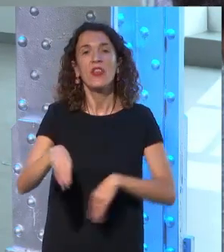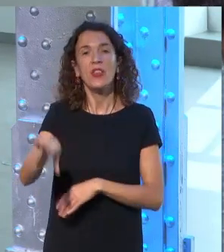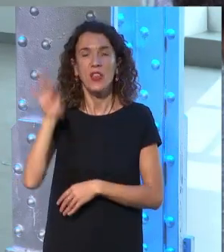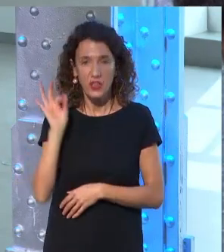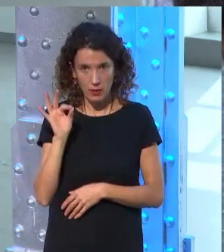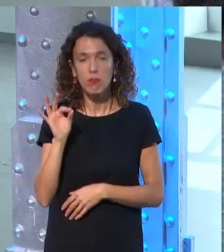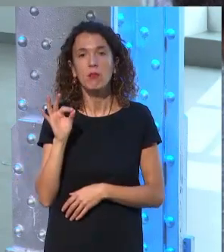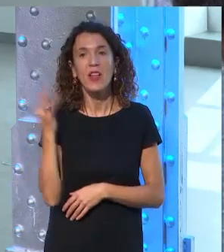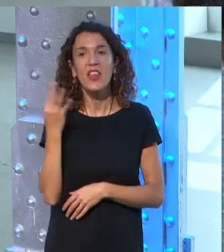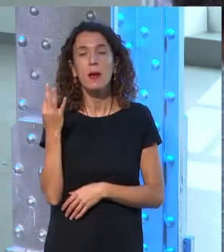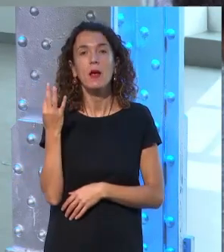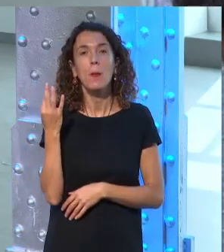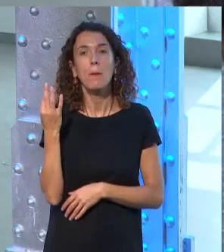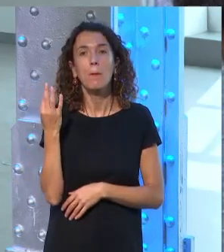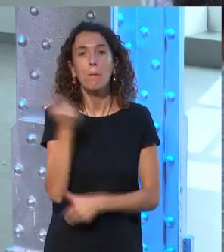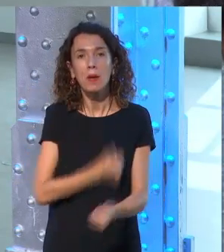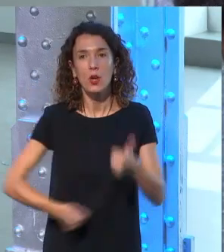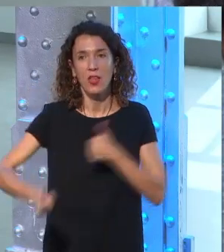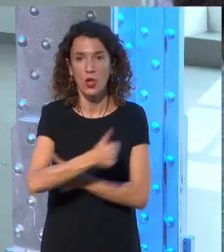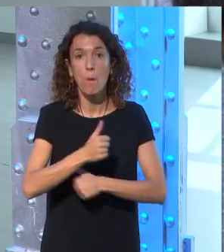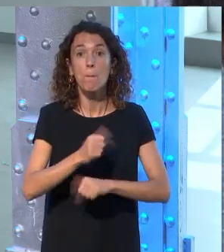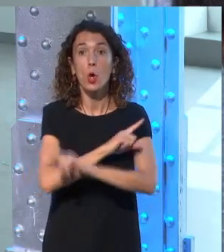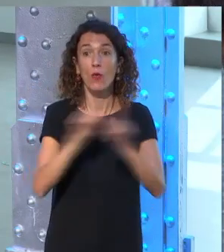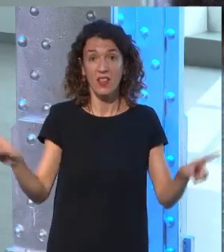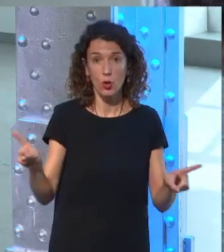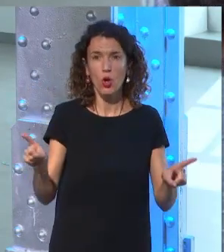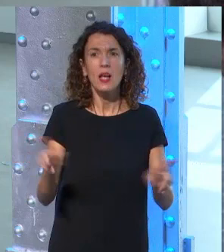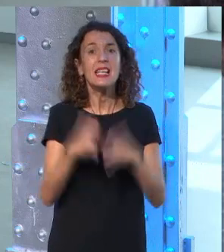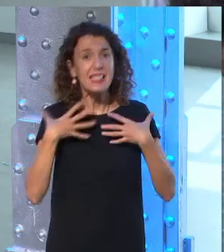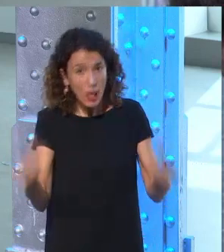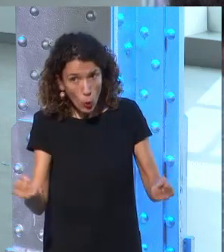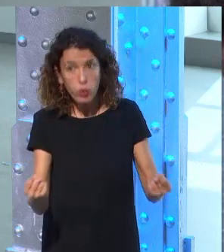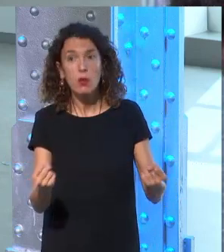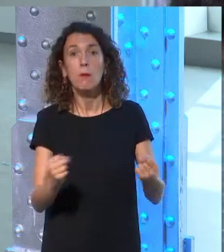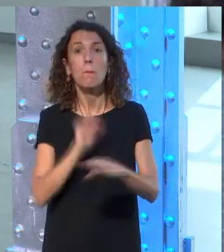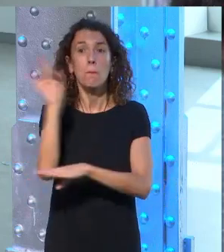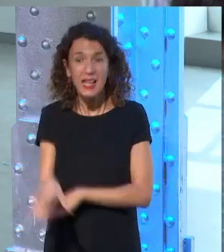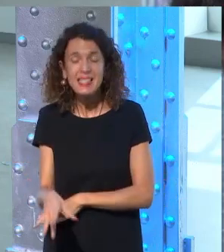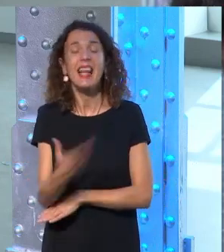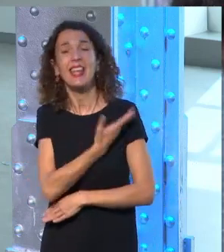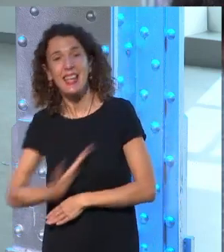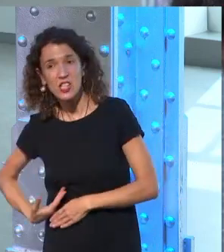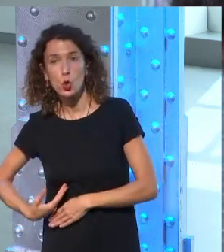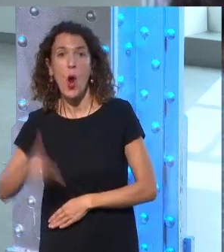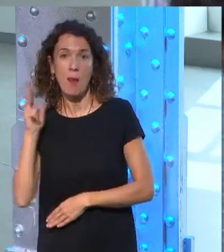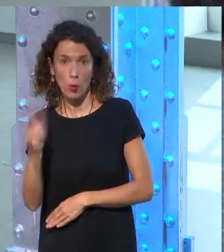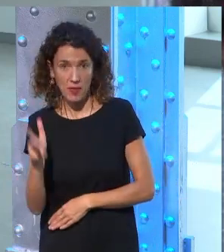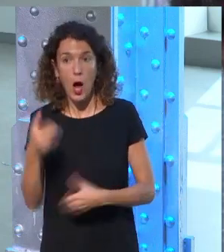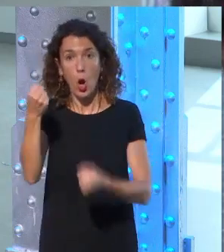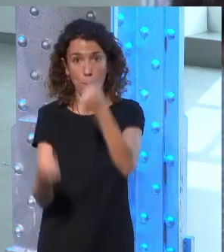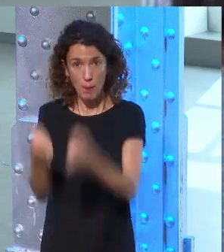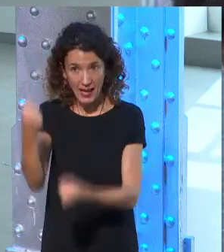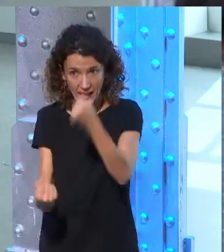que tiene que prevalecer la protección de la salud sobre el ejercicio del derecho a la propiedad de los